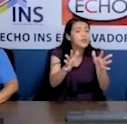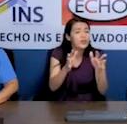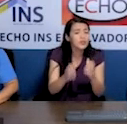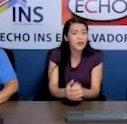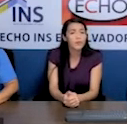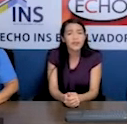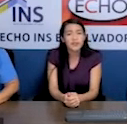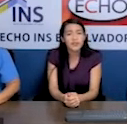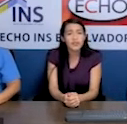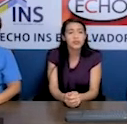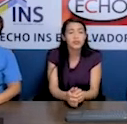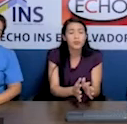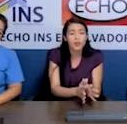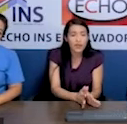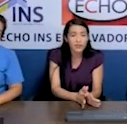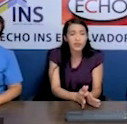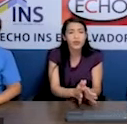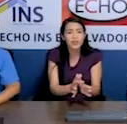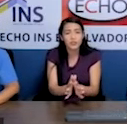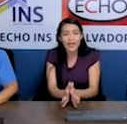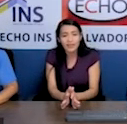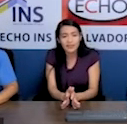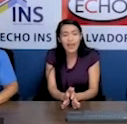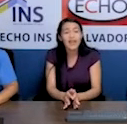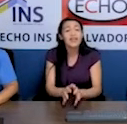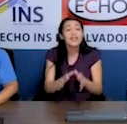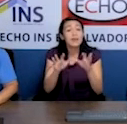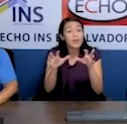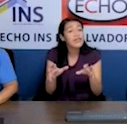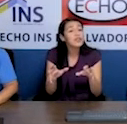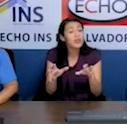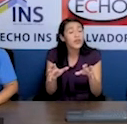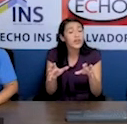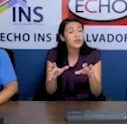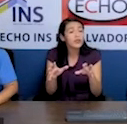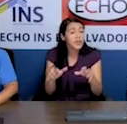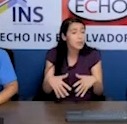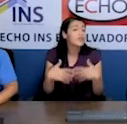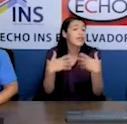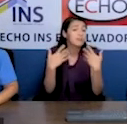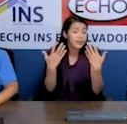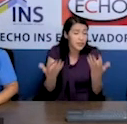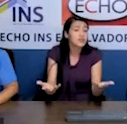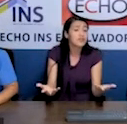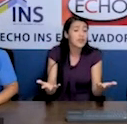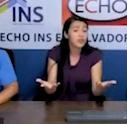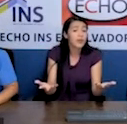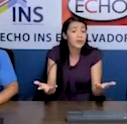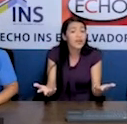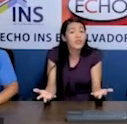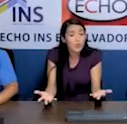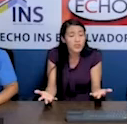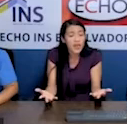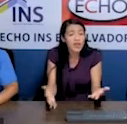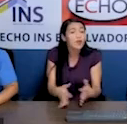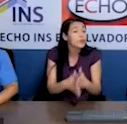y estudios que pueden ser tanto tomográficos, resonancia, dependiendo lo que encontremos, va a ser necesario